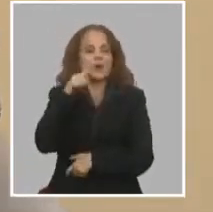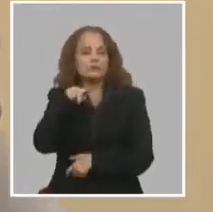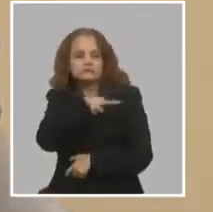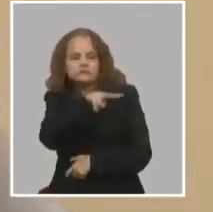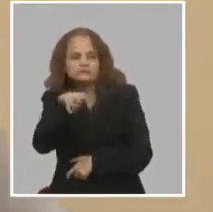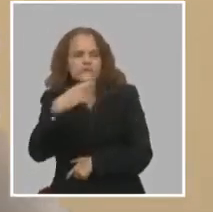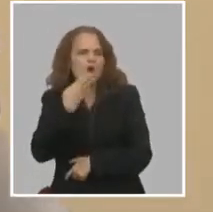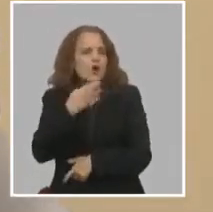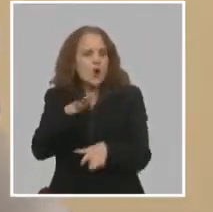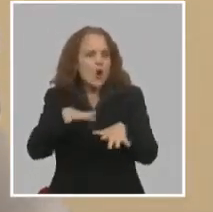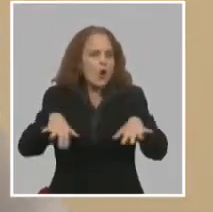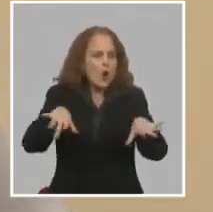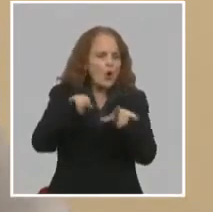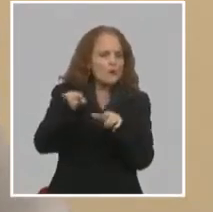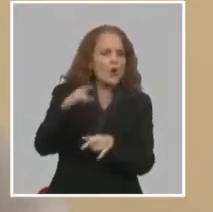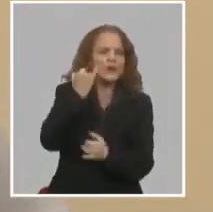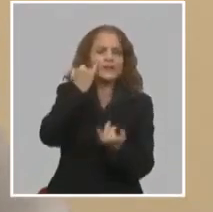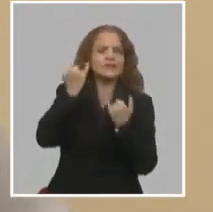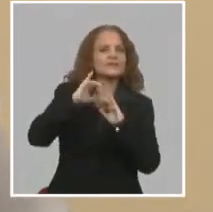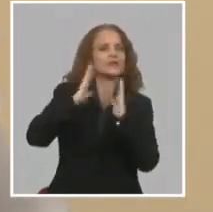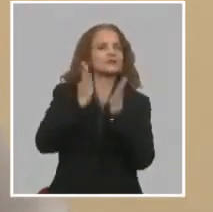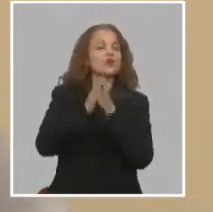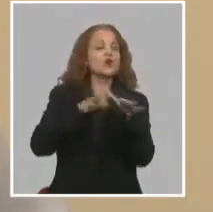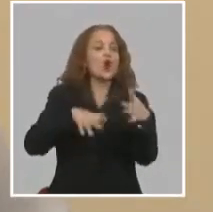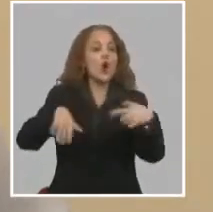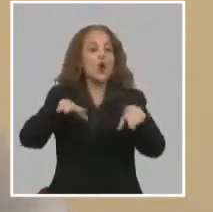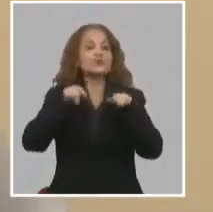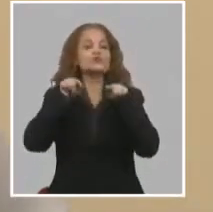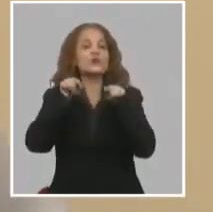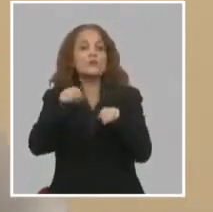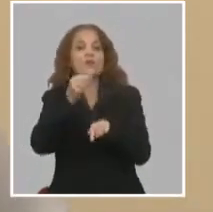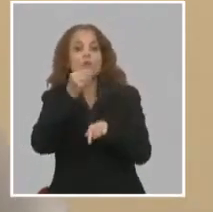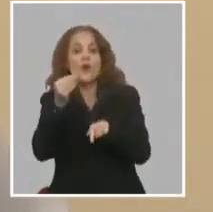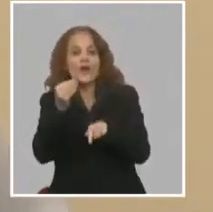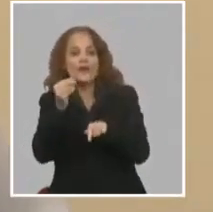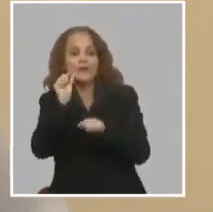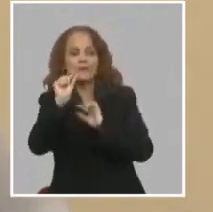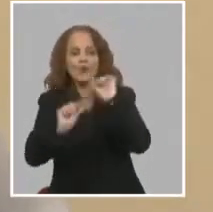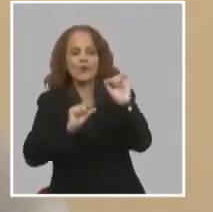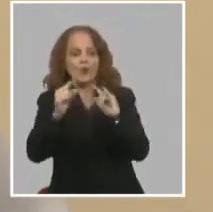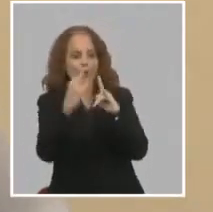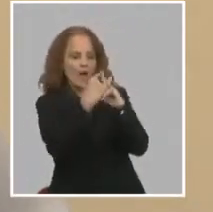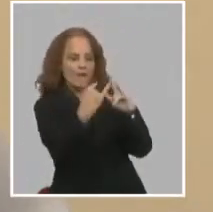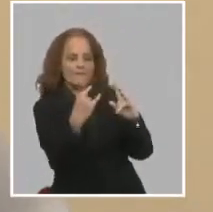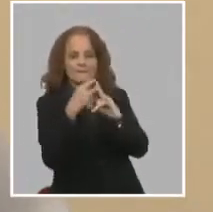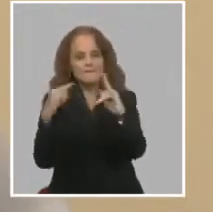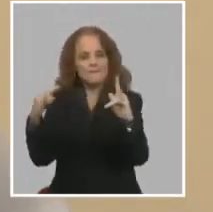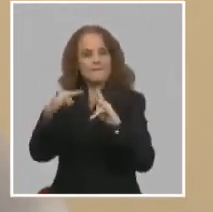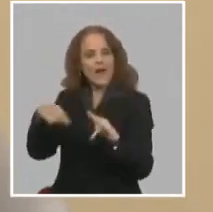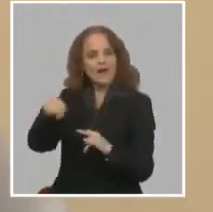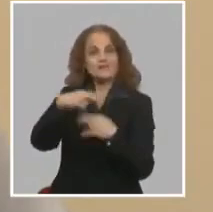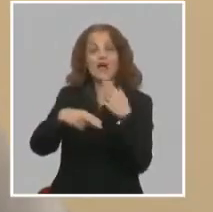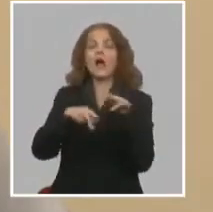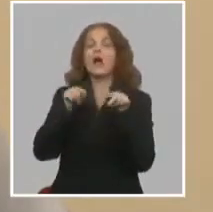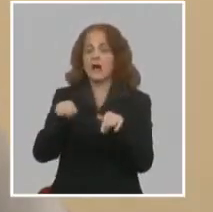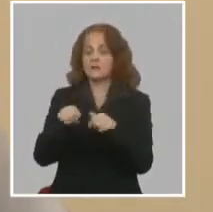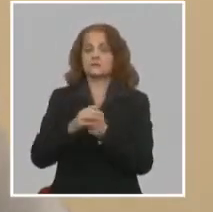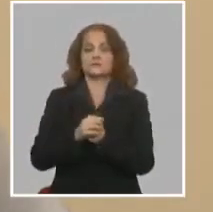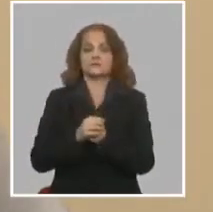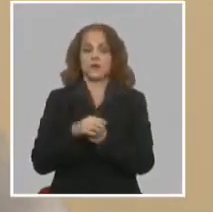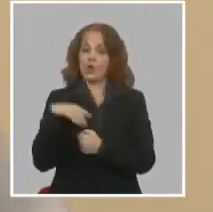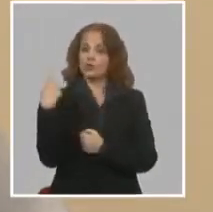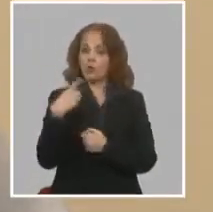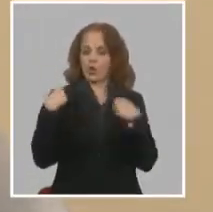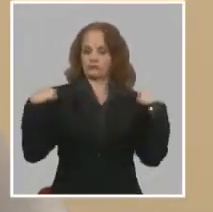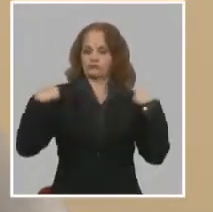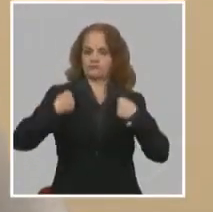terreno, identificar cuáles son las condiciones en las que se puede armar el hospital de campaña. Vamos en condiciones de campaña,